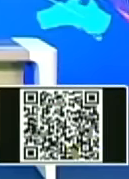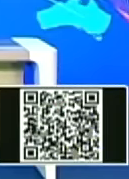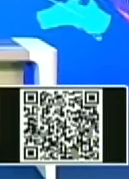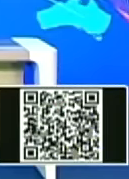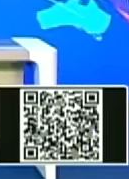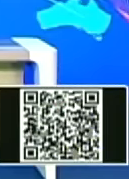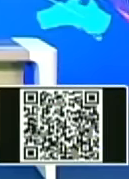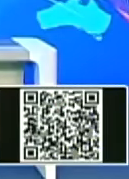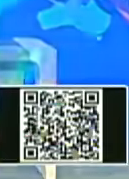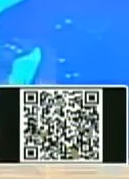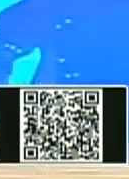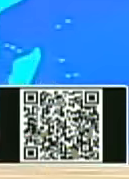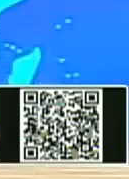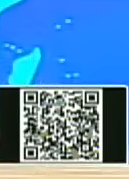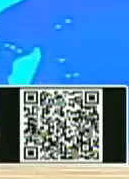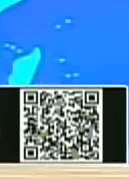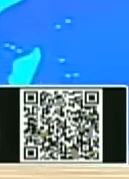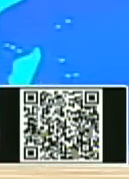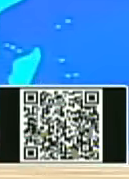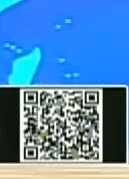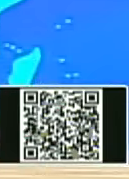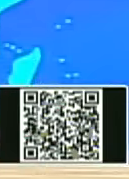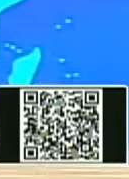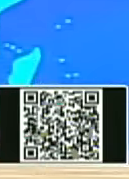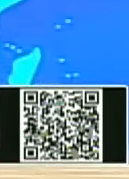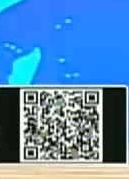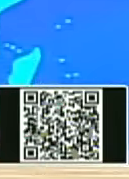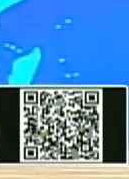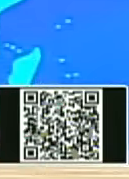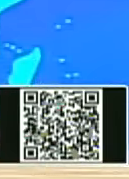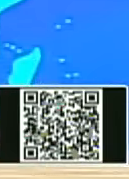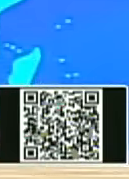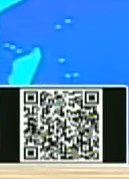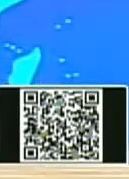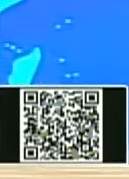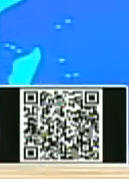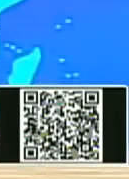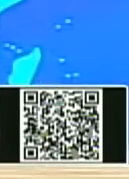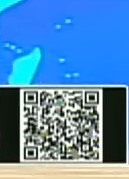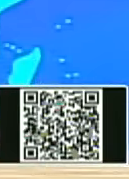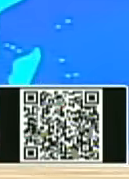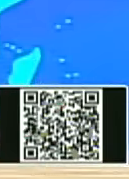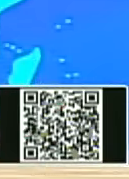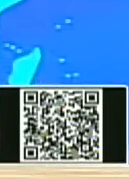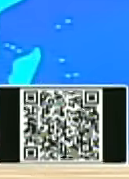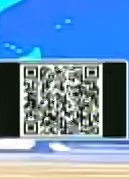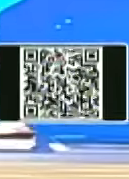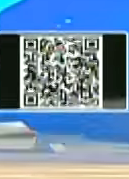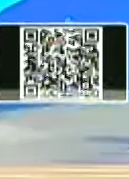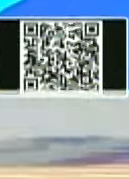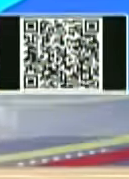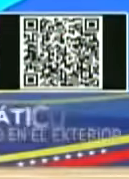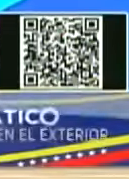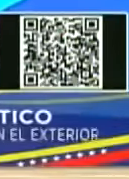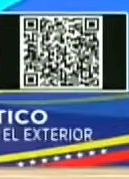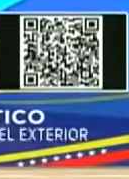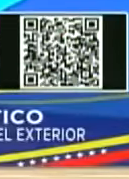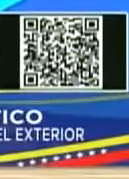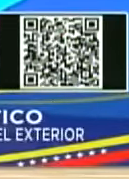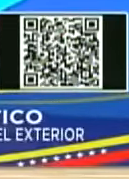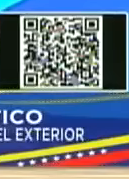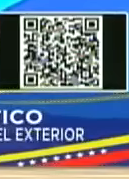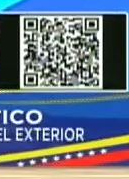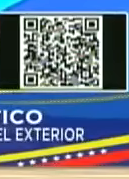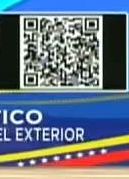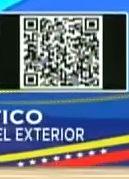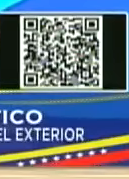Y se calcula que 40%, 50% de los 50 millones de abuelos y abuelas africanas